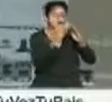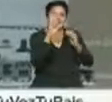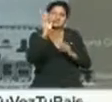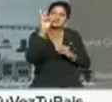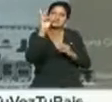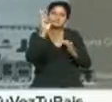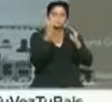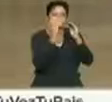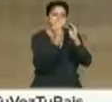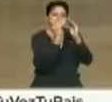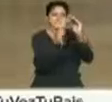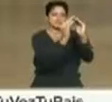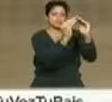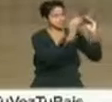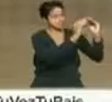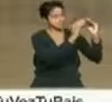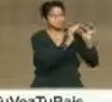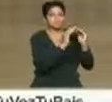donde